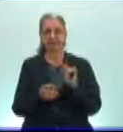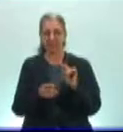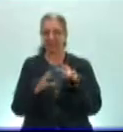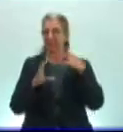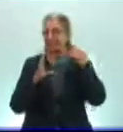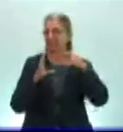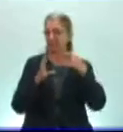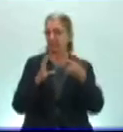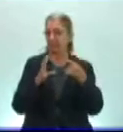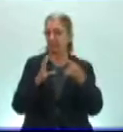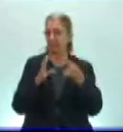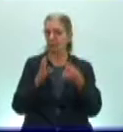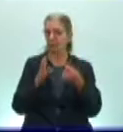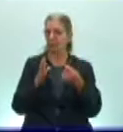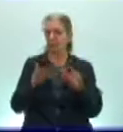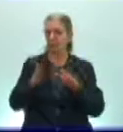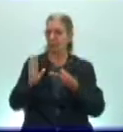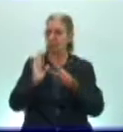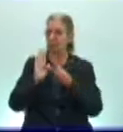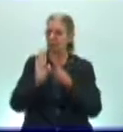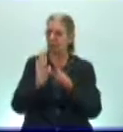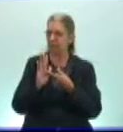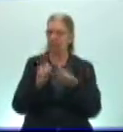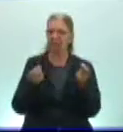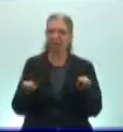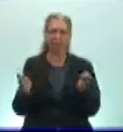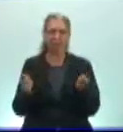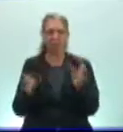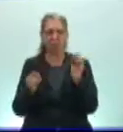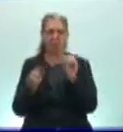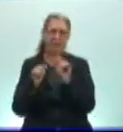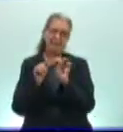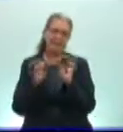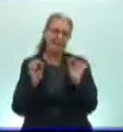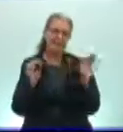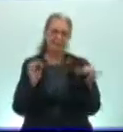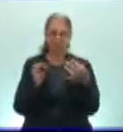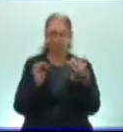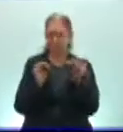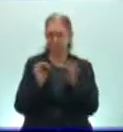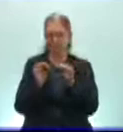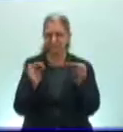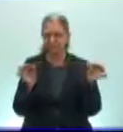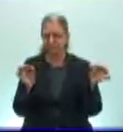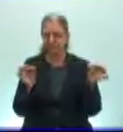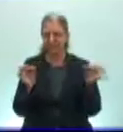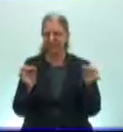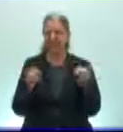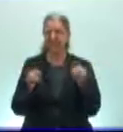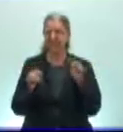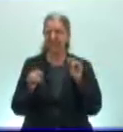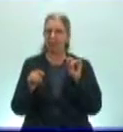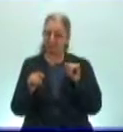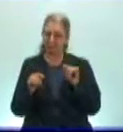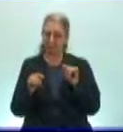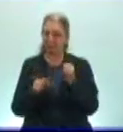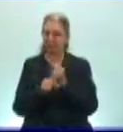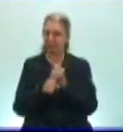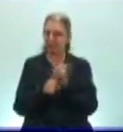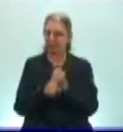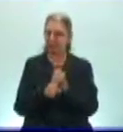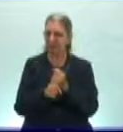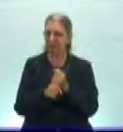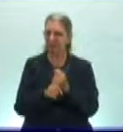le ofrecen cómo hacerlo con una cuerda o un hilo. De esta manera vamos así a trabajar con